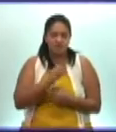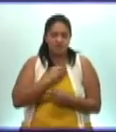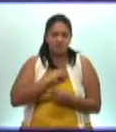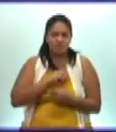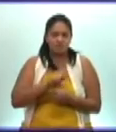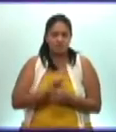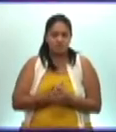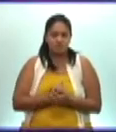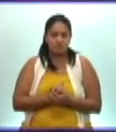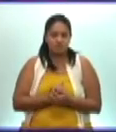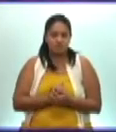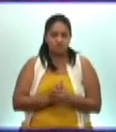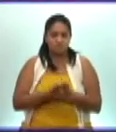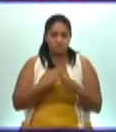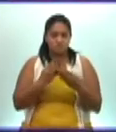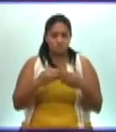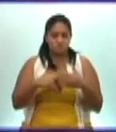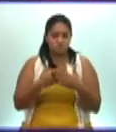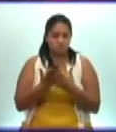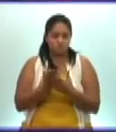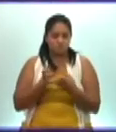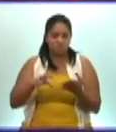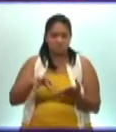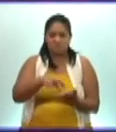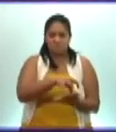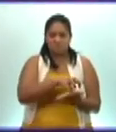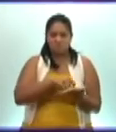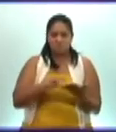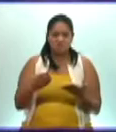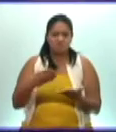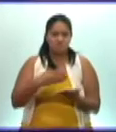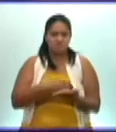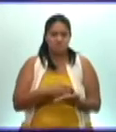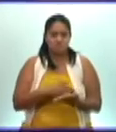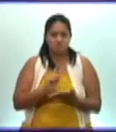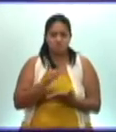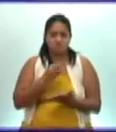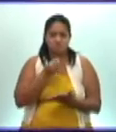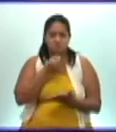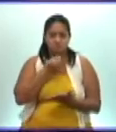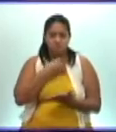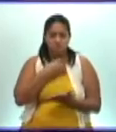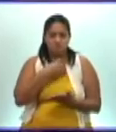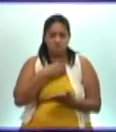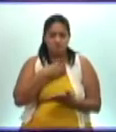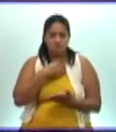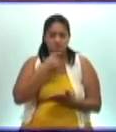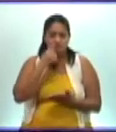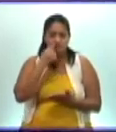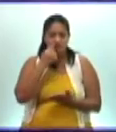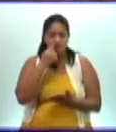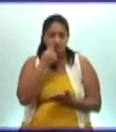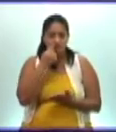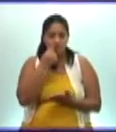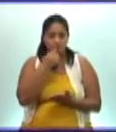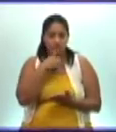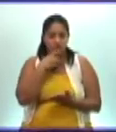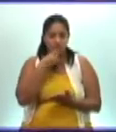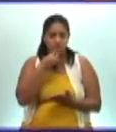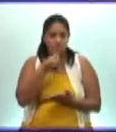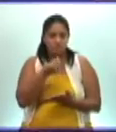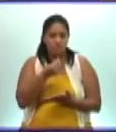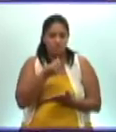donde quiera que vayas, no tiene olor ni sabor. Y sin embargo, tú lo usas y dependes de él cada hora del día. Sin